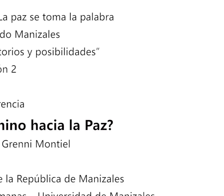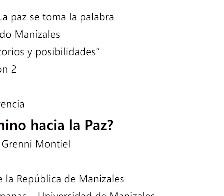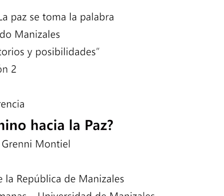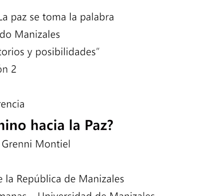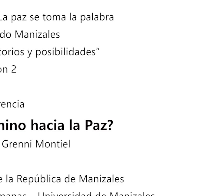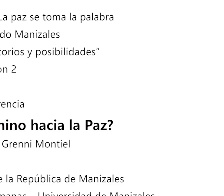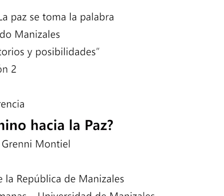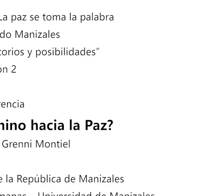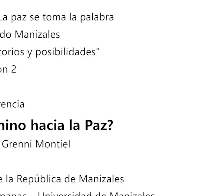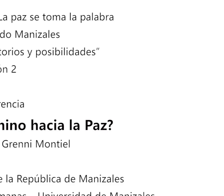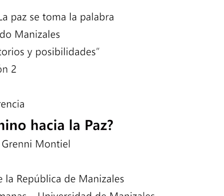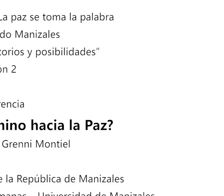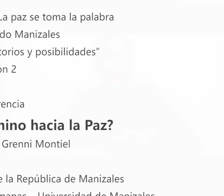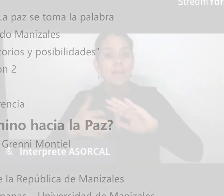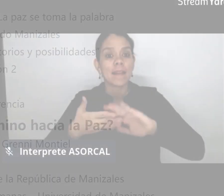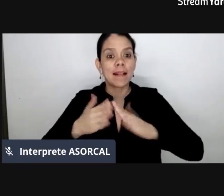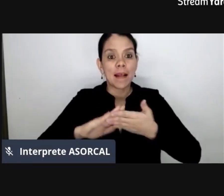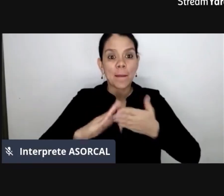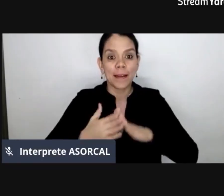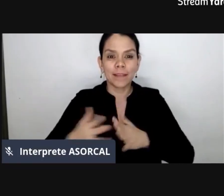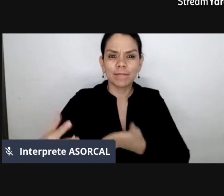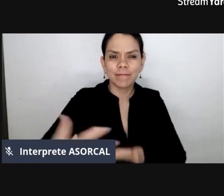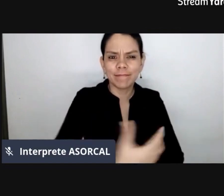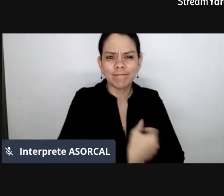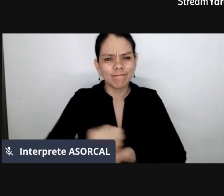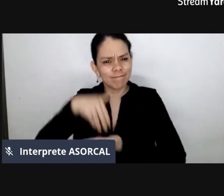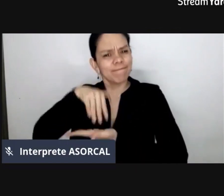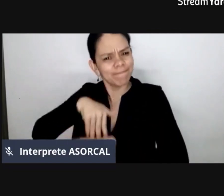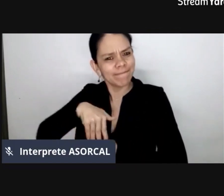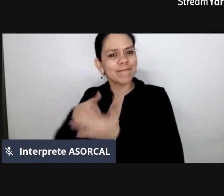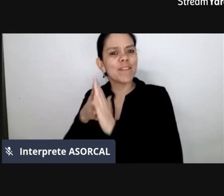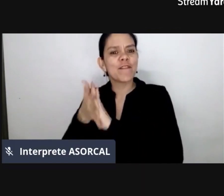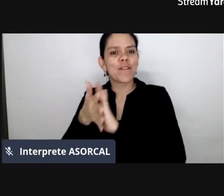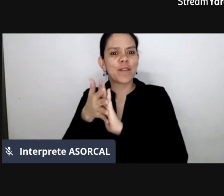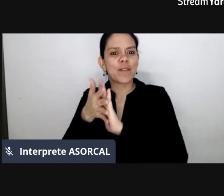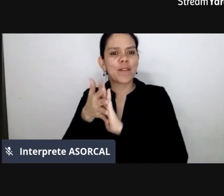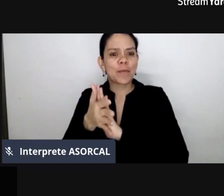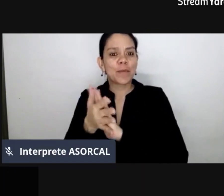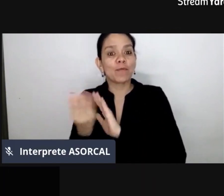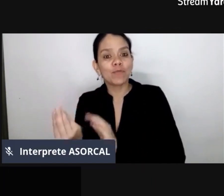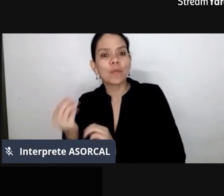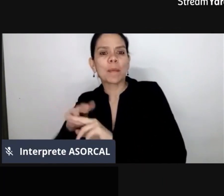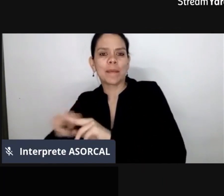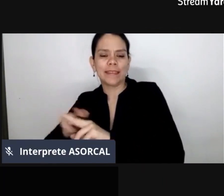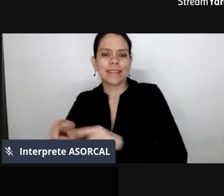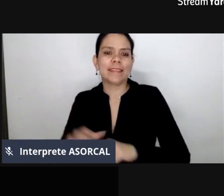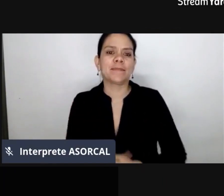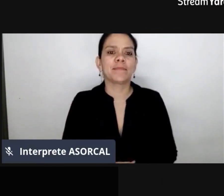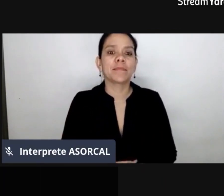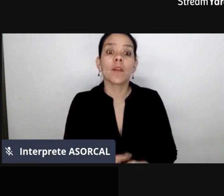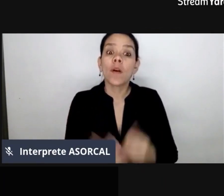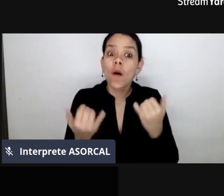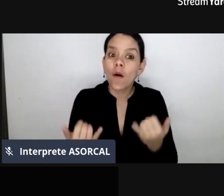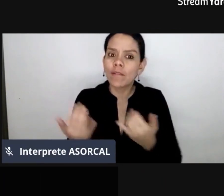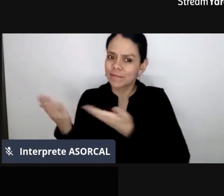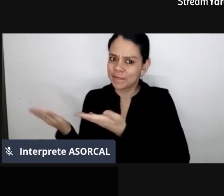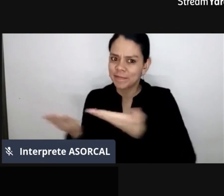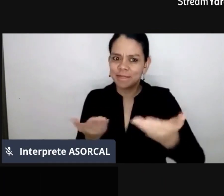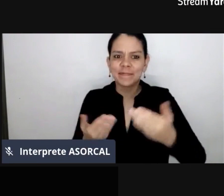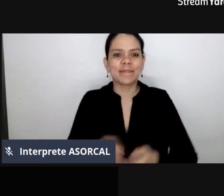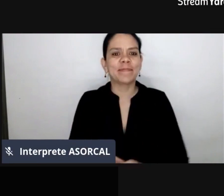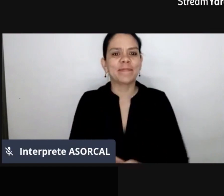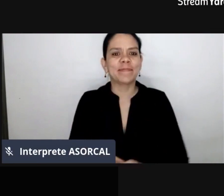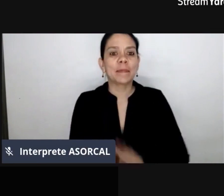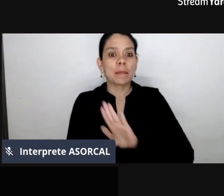y posibilidades. Hoy tenemos el placer de presentar al doctor Héctor Raúl Greni